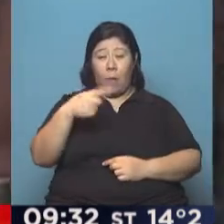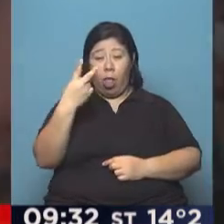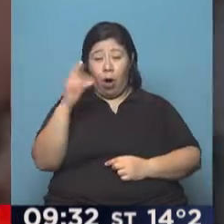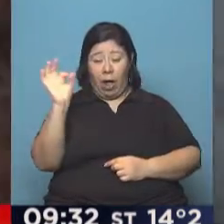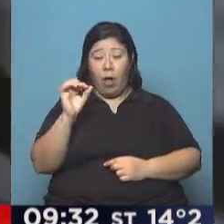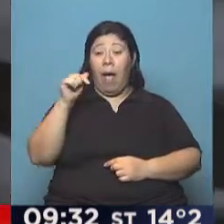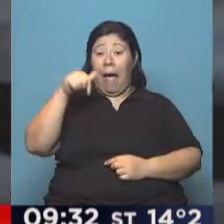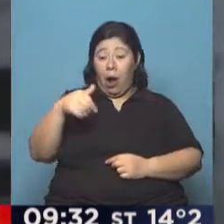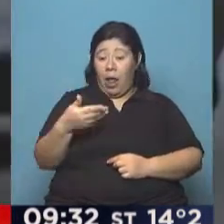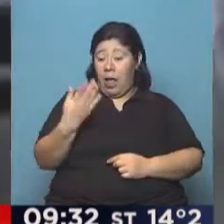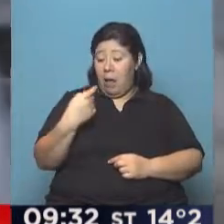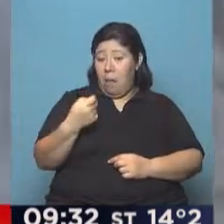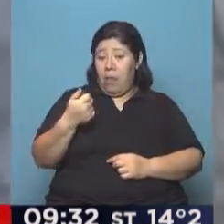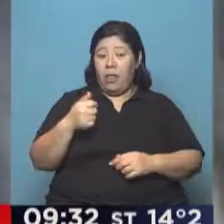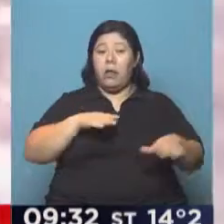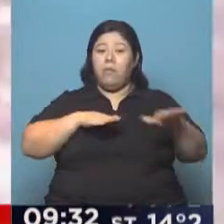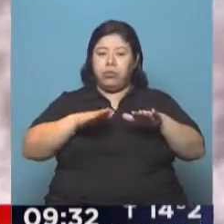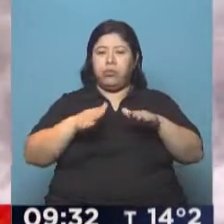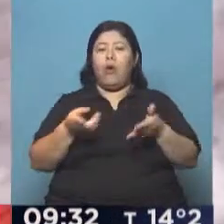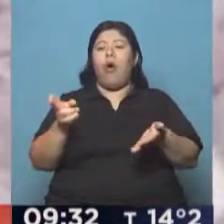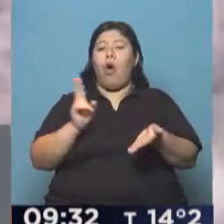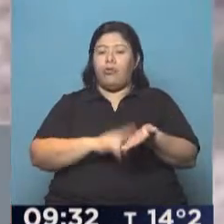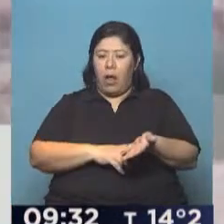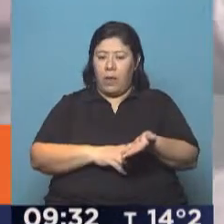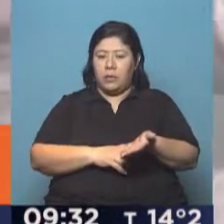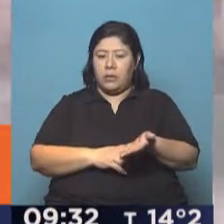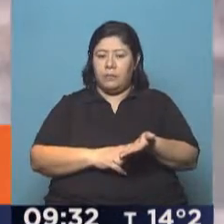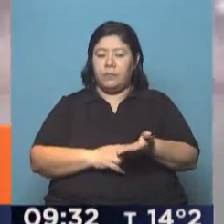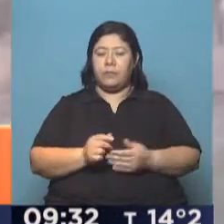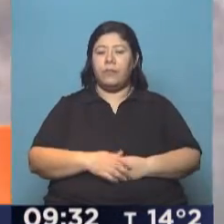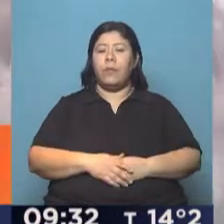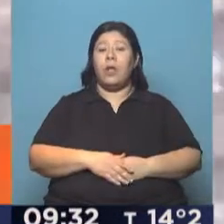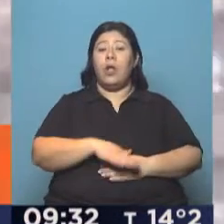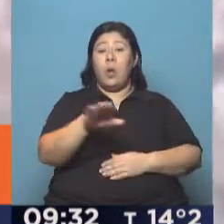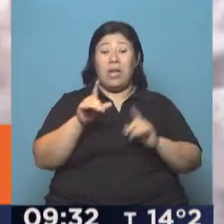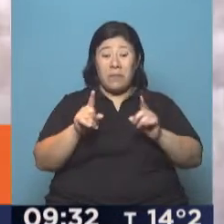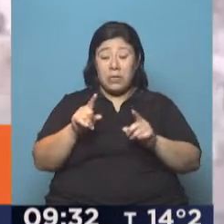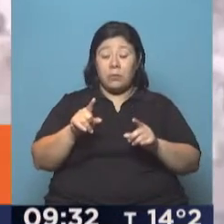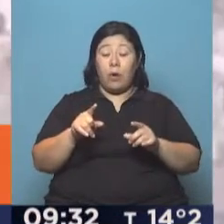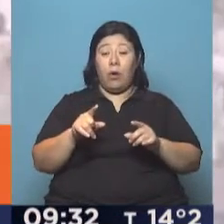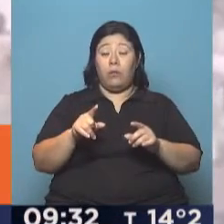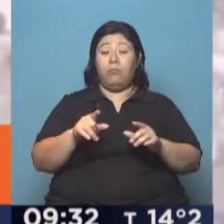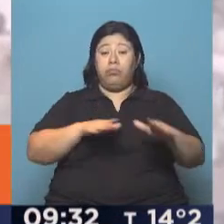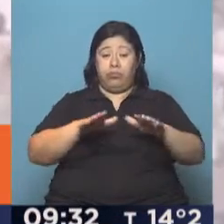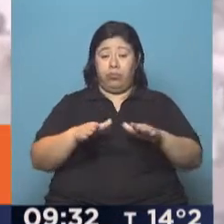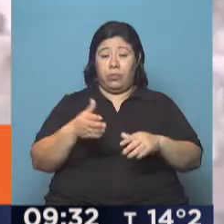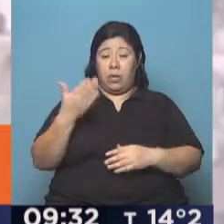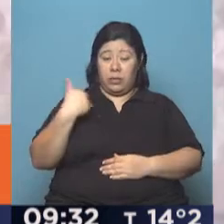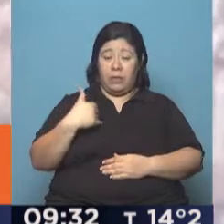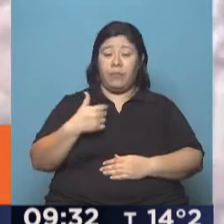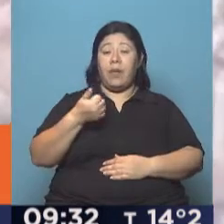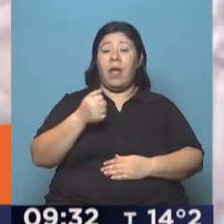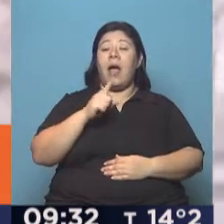nueva réplica en una de las zonas que ya había sido afectada. Tiene que ver en Amatrice, Accumoli